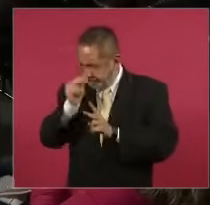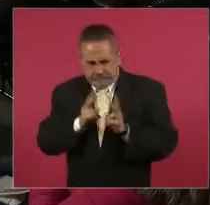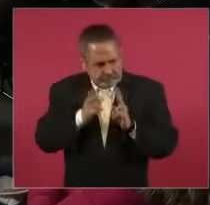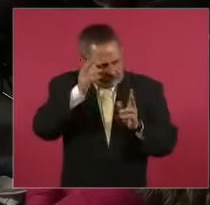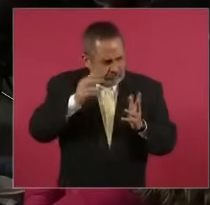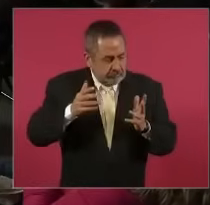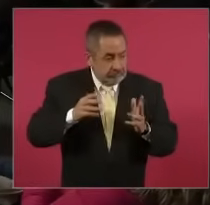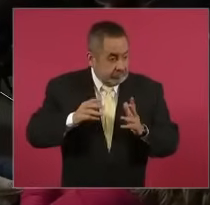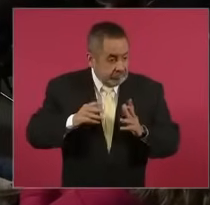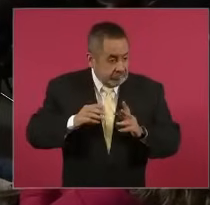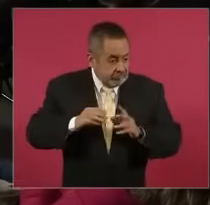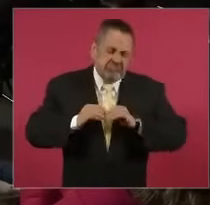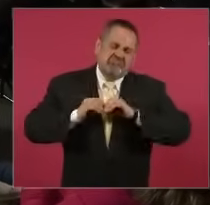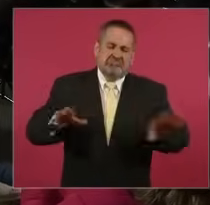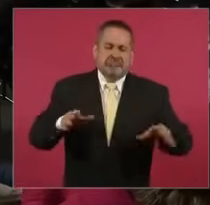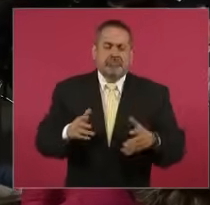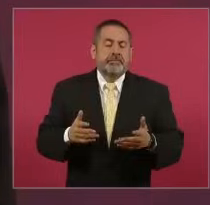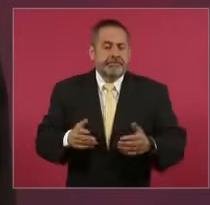que